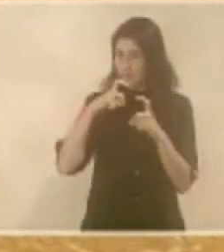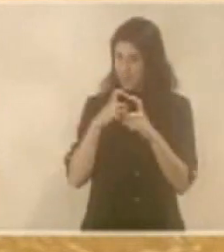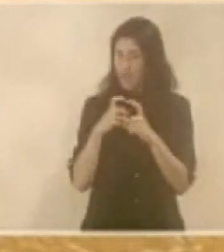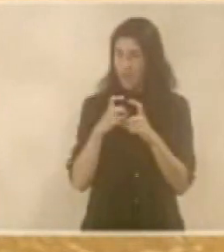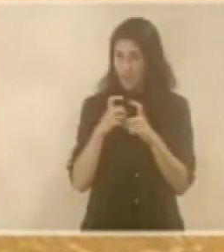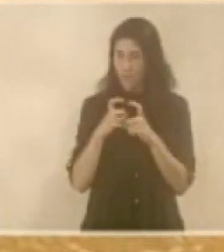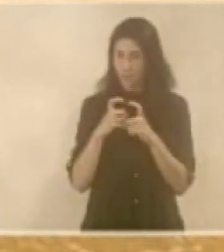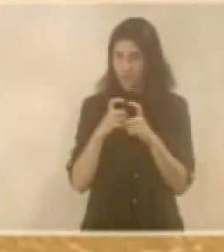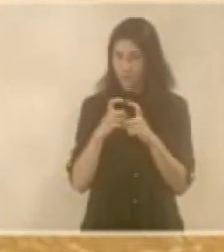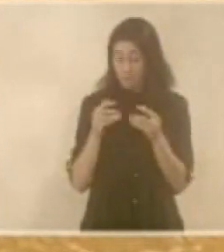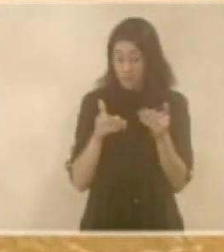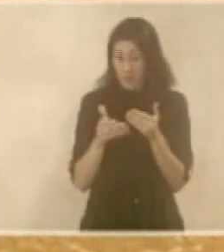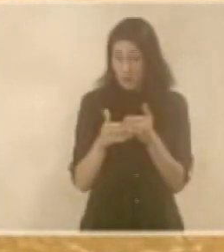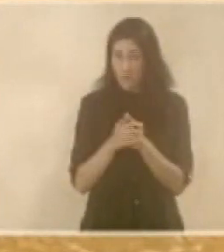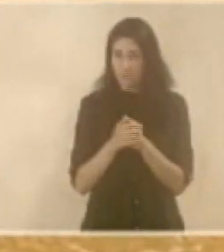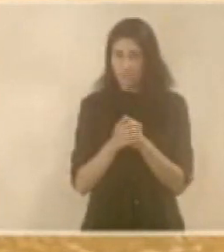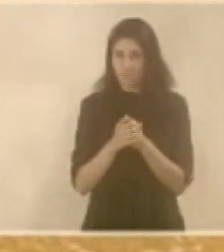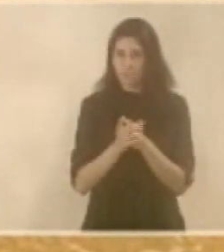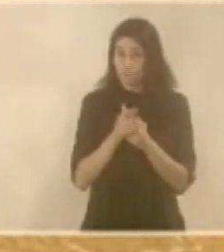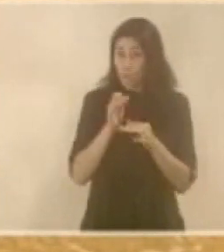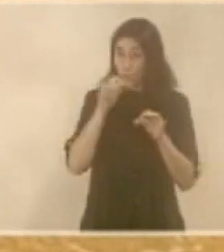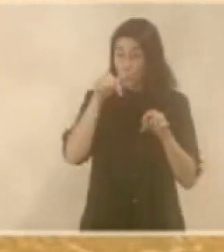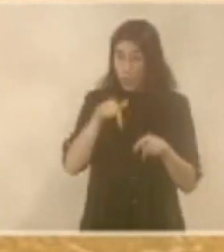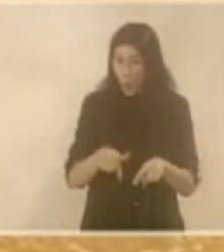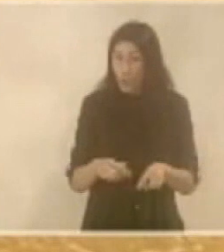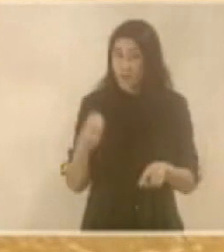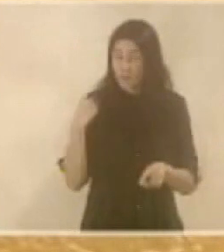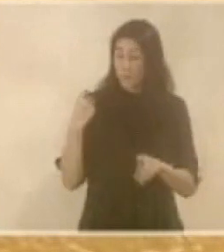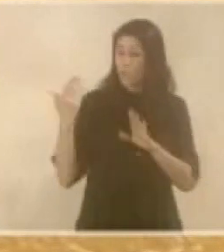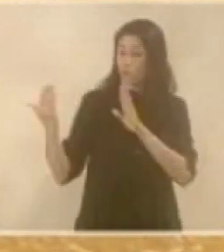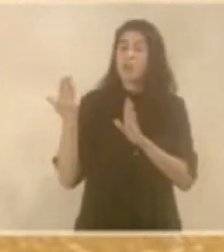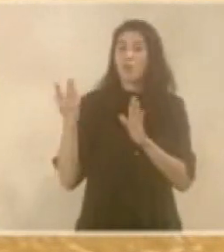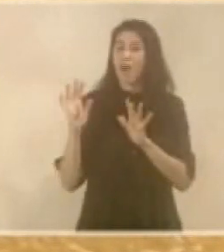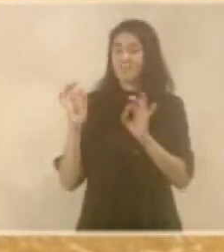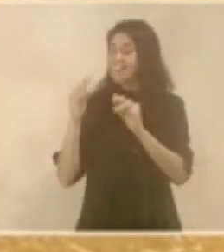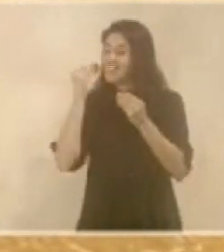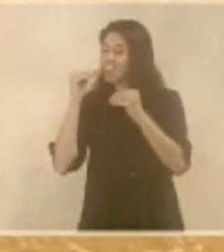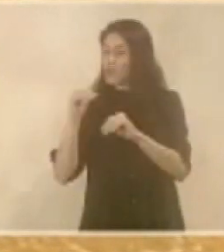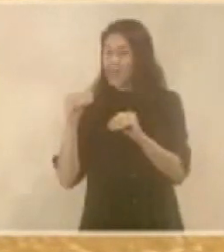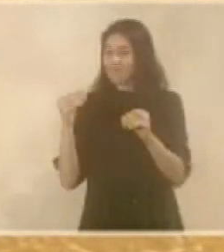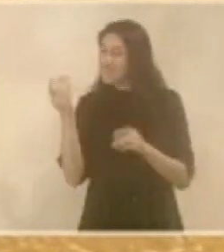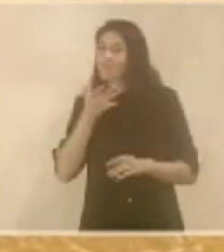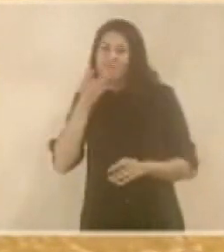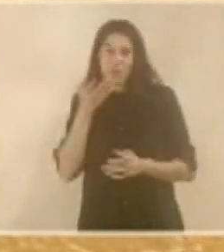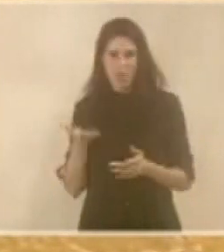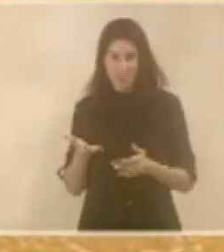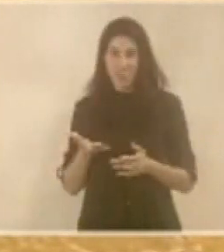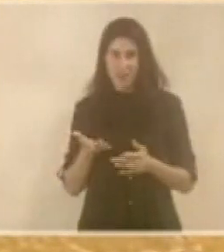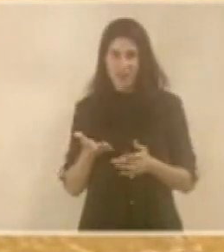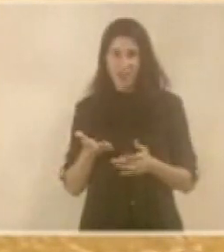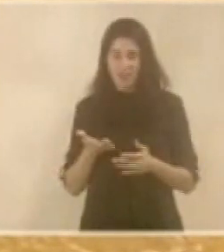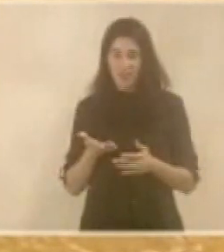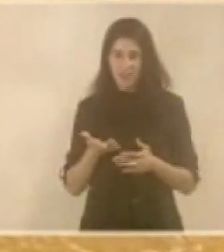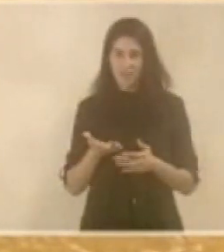colorados, que en una época de felonías, en una época de la más vergonzosa de nuestra historia, los requirió el deber y lo